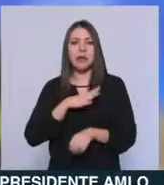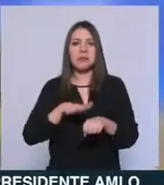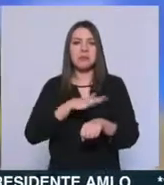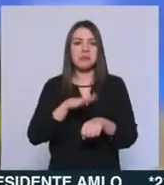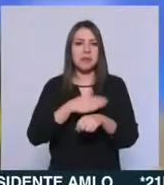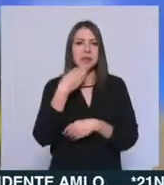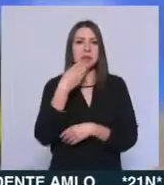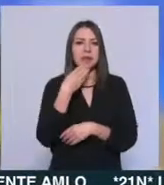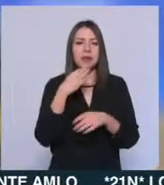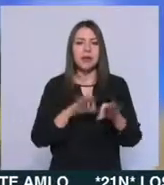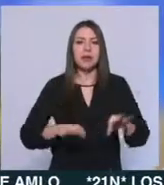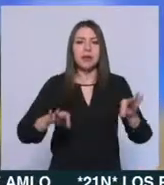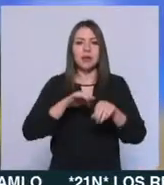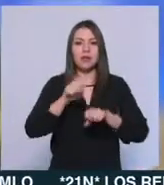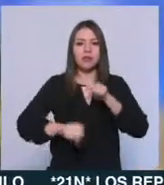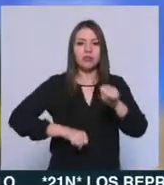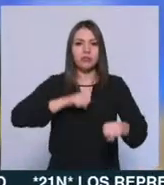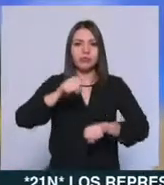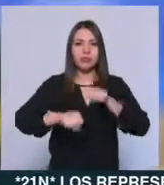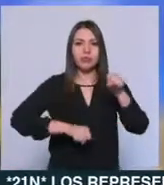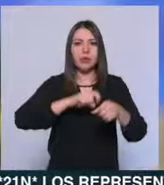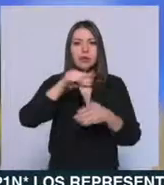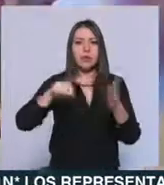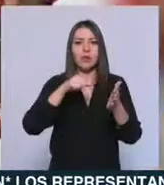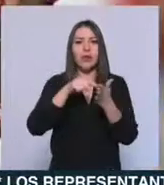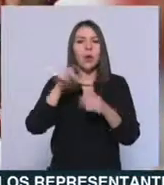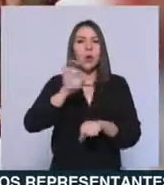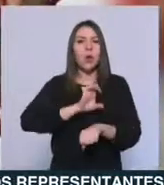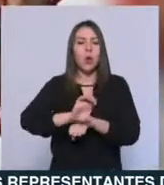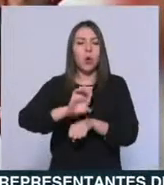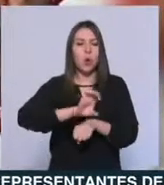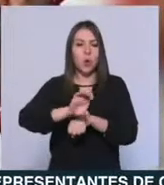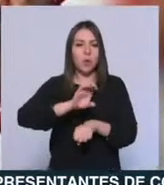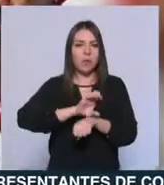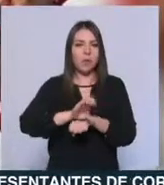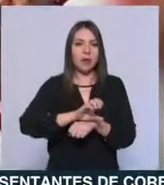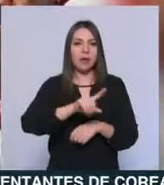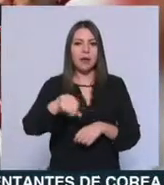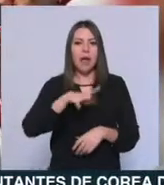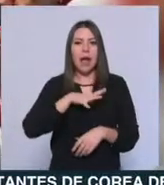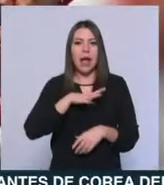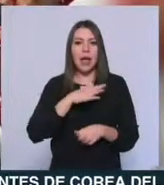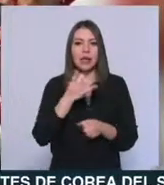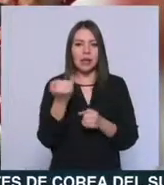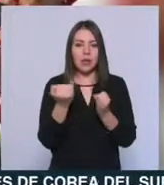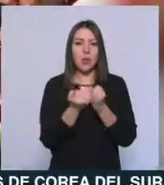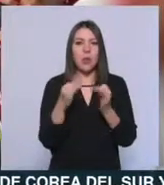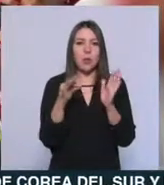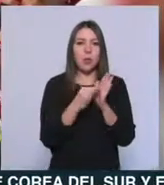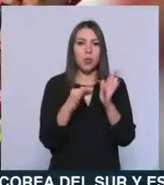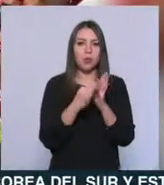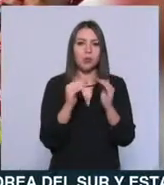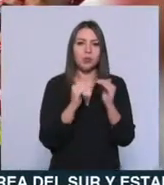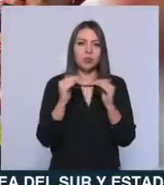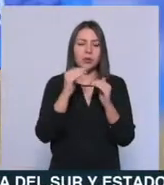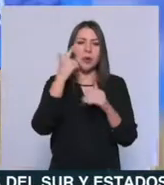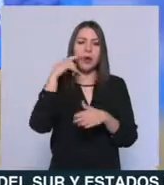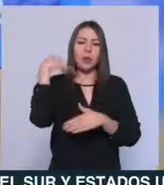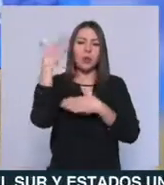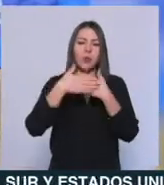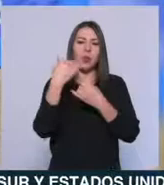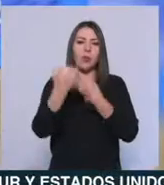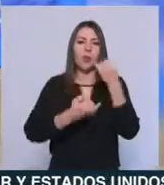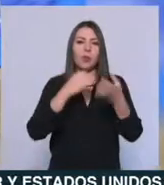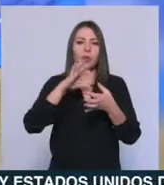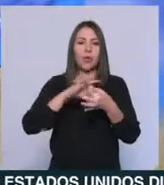en el torneo internacional de pista que tuvo lugar en Cali, Colombia, en donde además sumaron puntos para el ranking a los Juegos Olímpicos Tokio 2020.